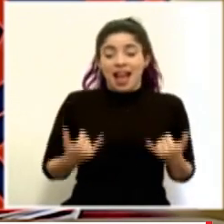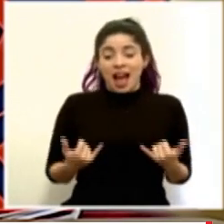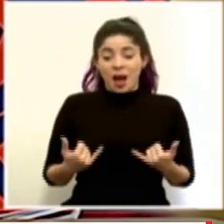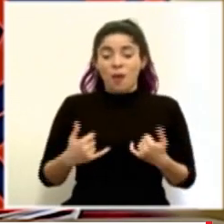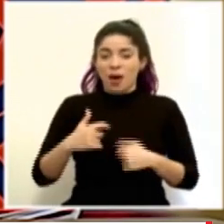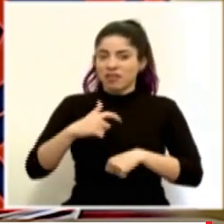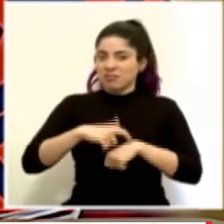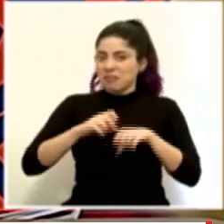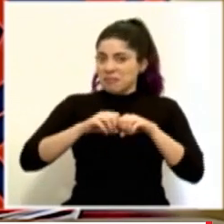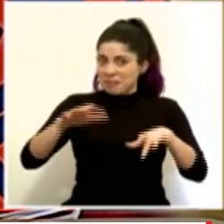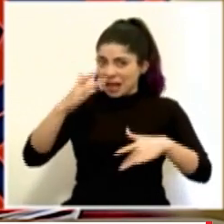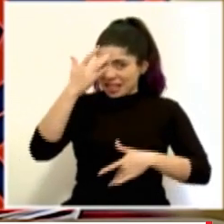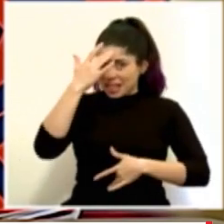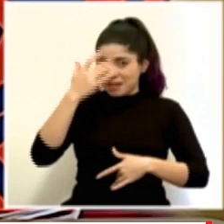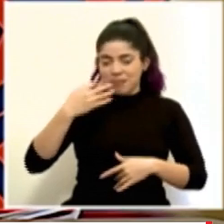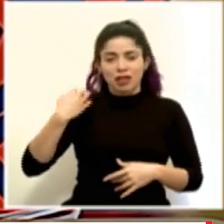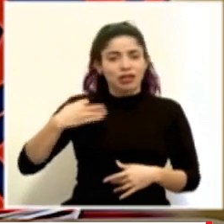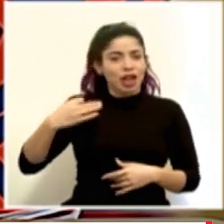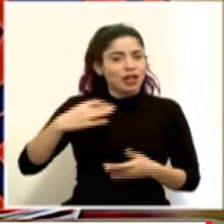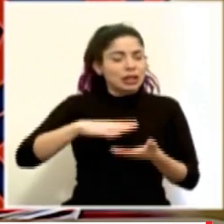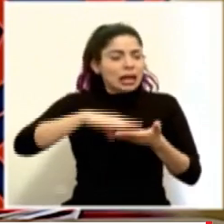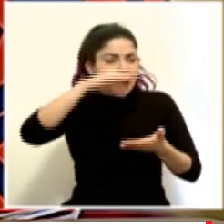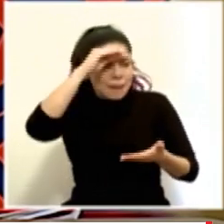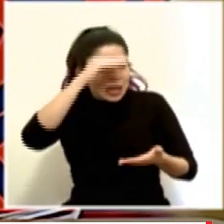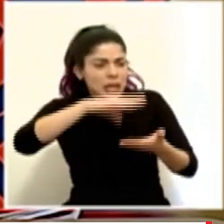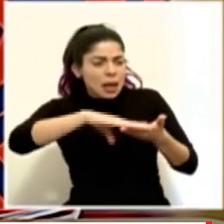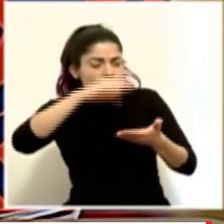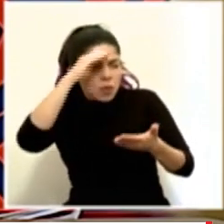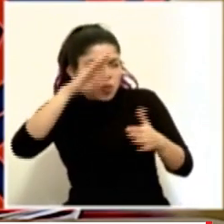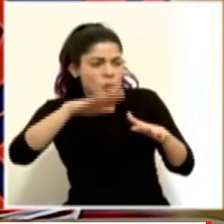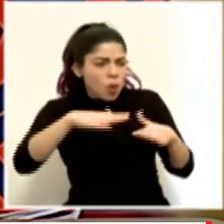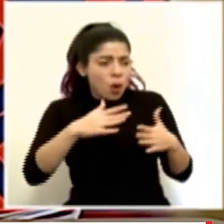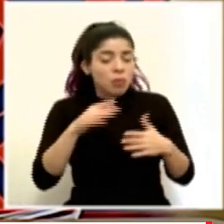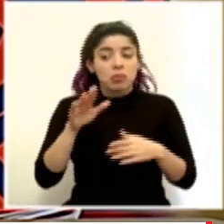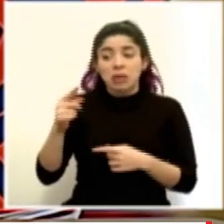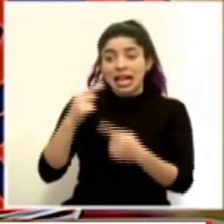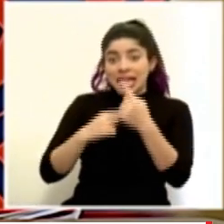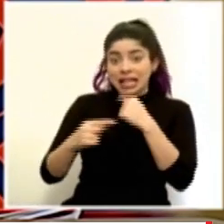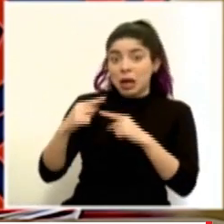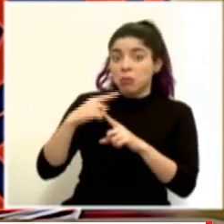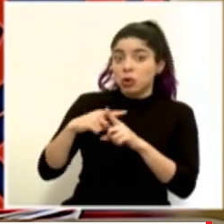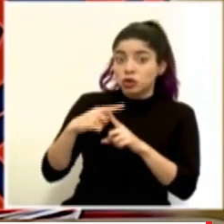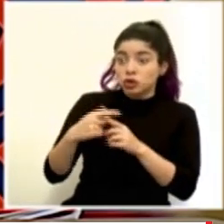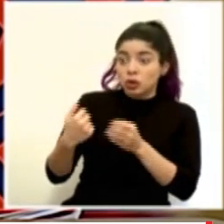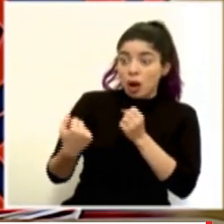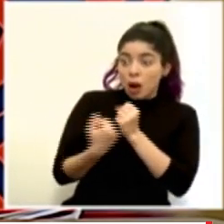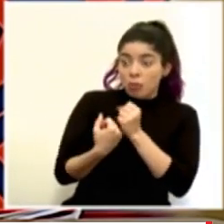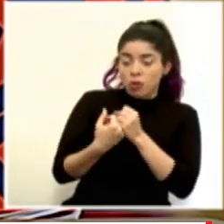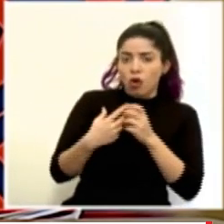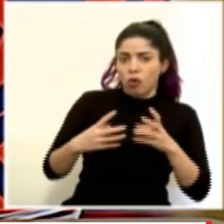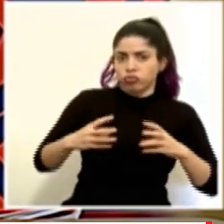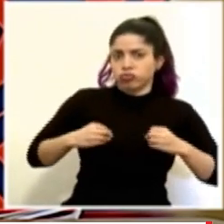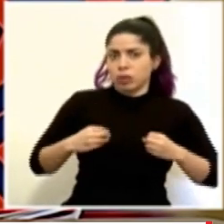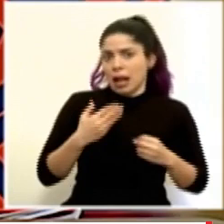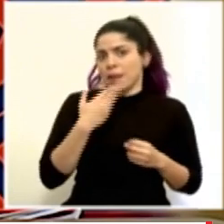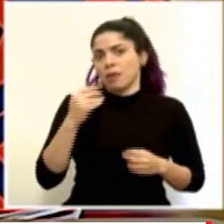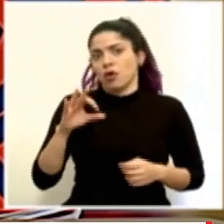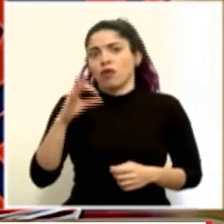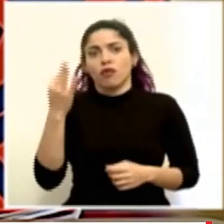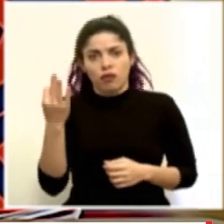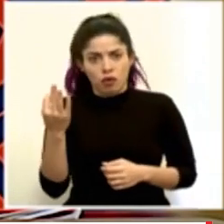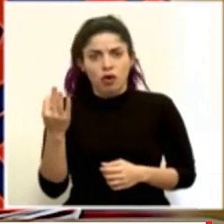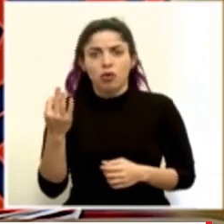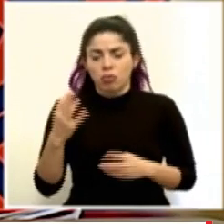pandemia, estamos aprendiendo todos los días. Se toman las críticas constructivas de la mejor manera, en la manera